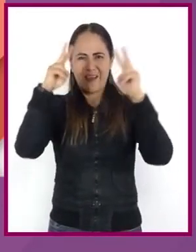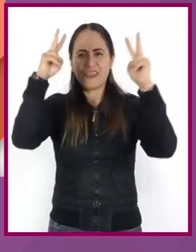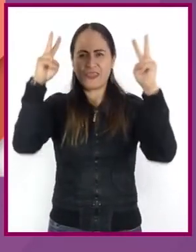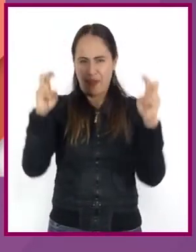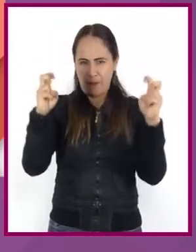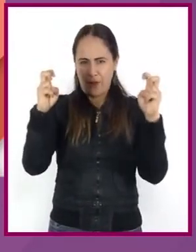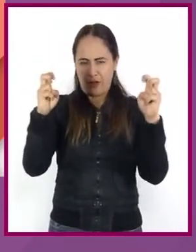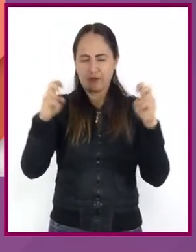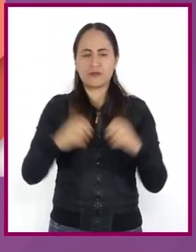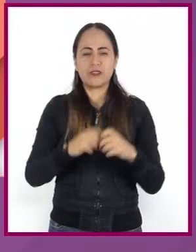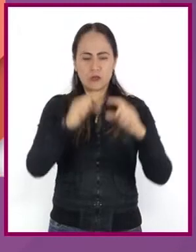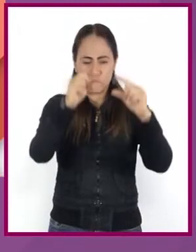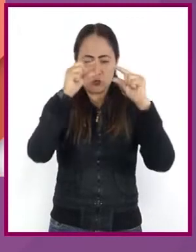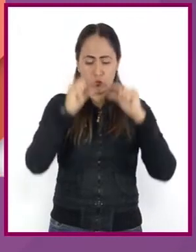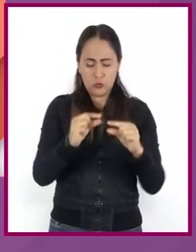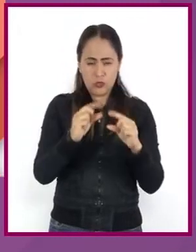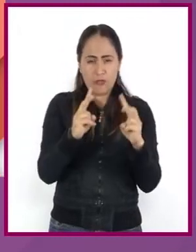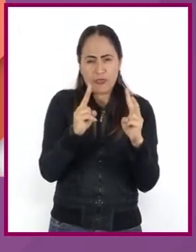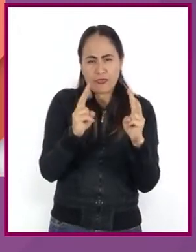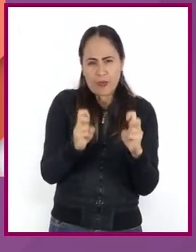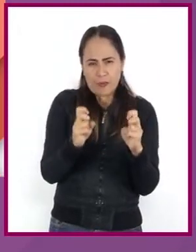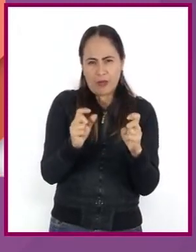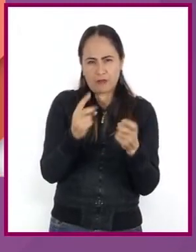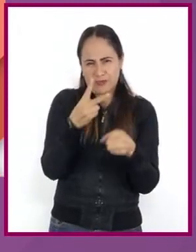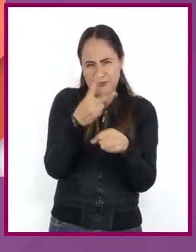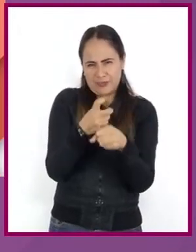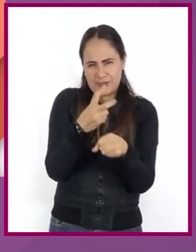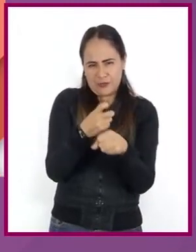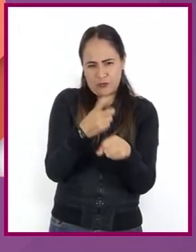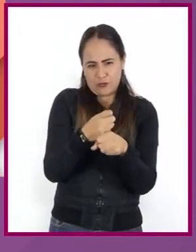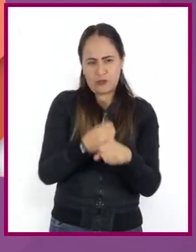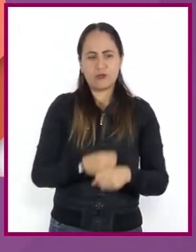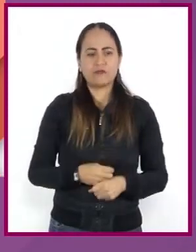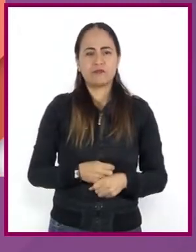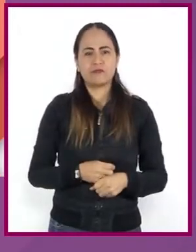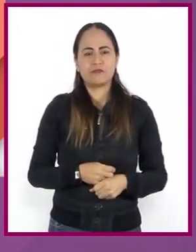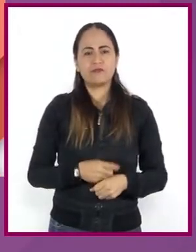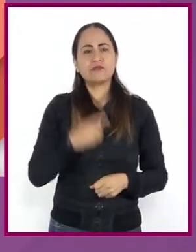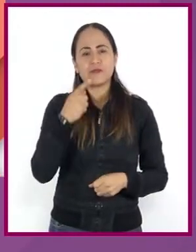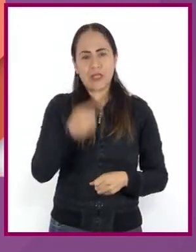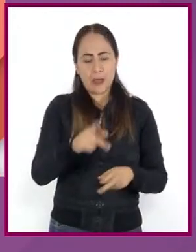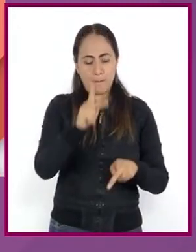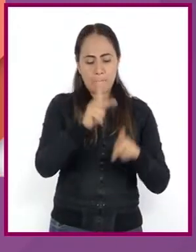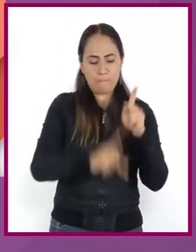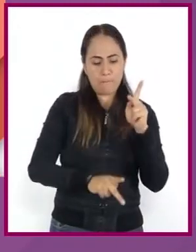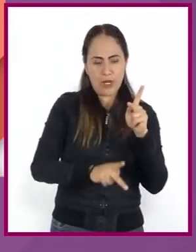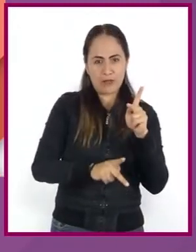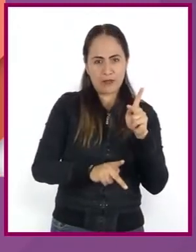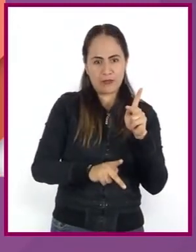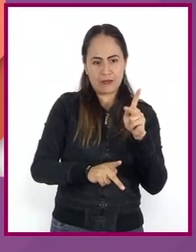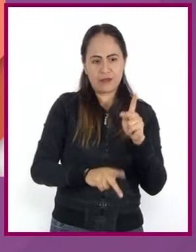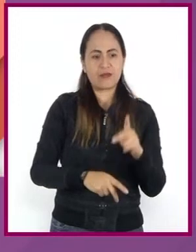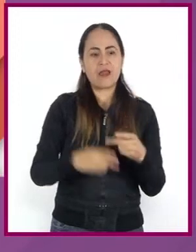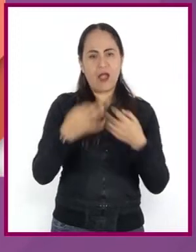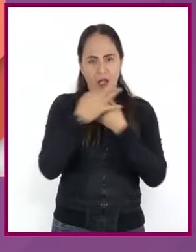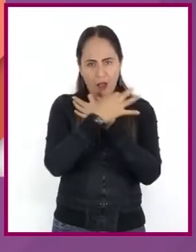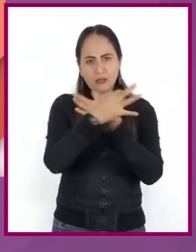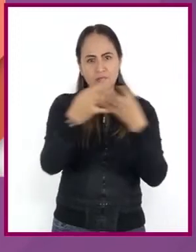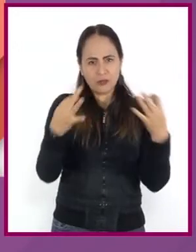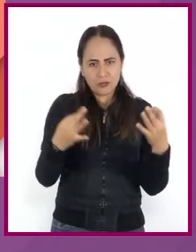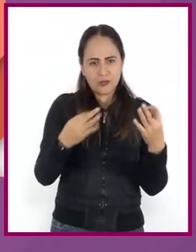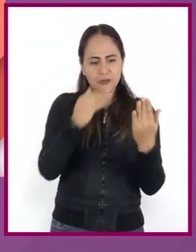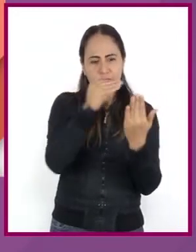más abajo el subtítulo, que denota el inicio de una de las partes del contrato denominada